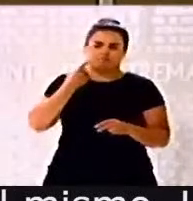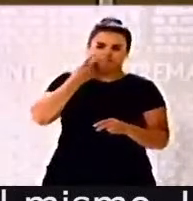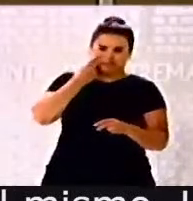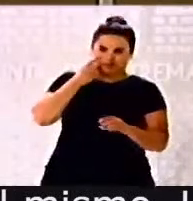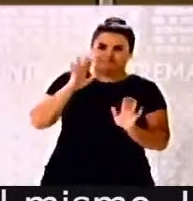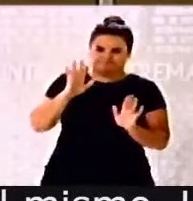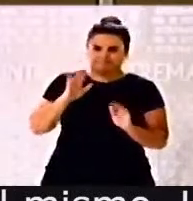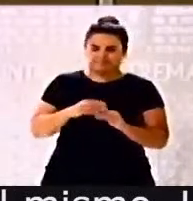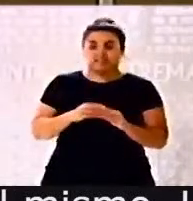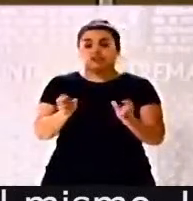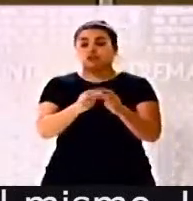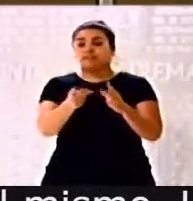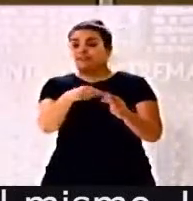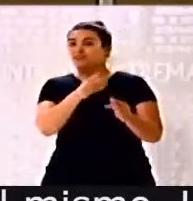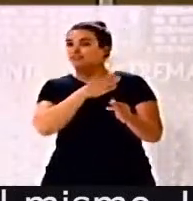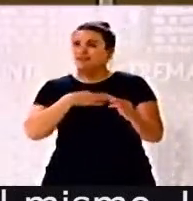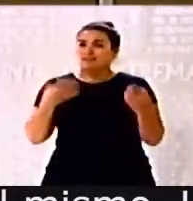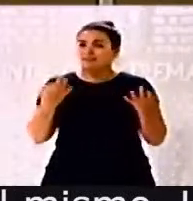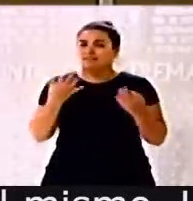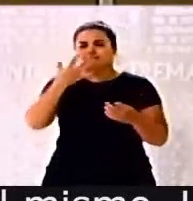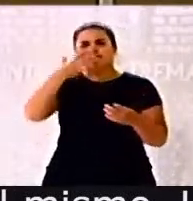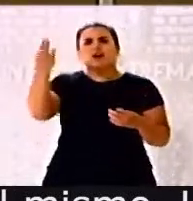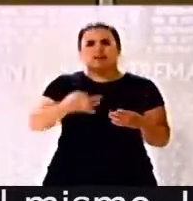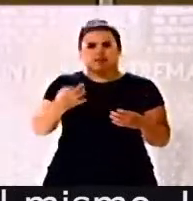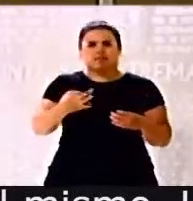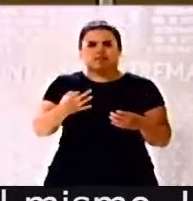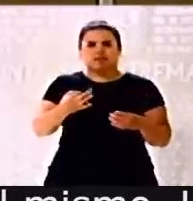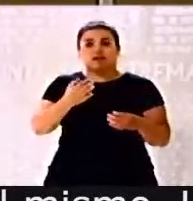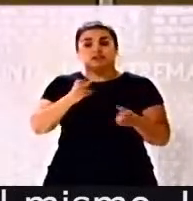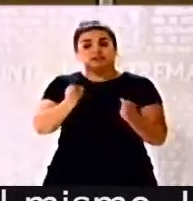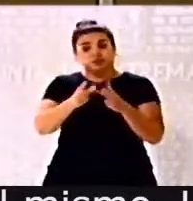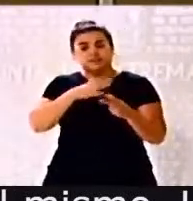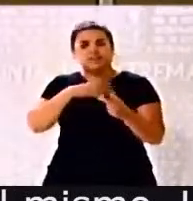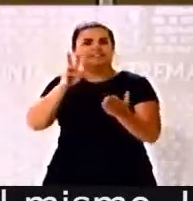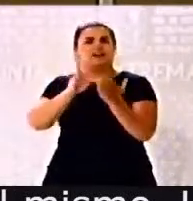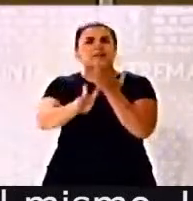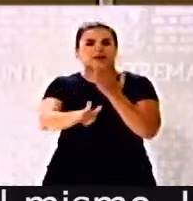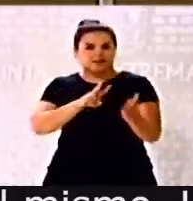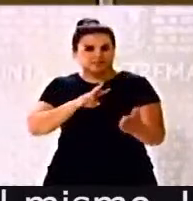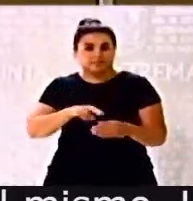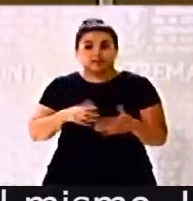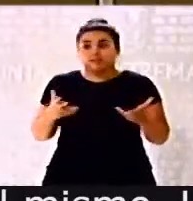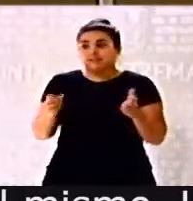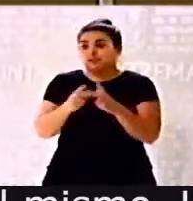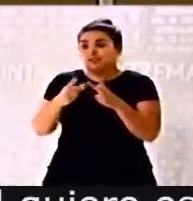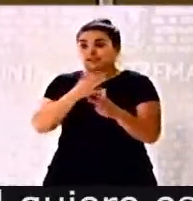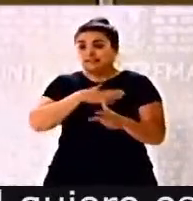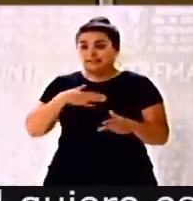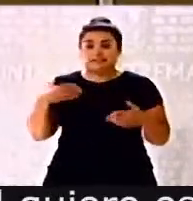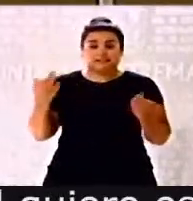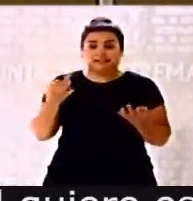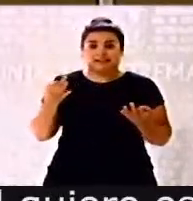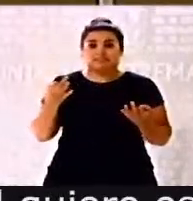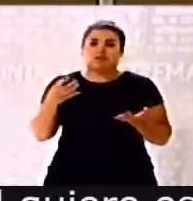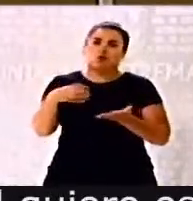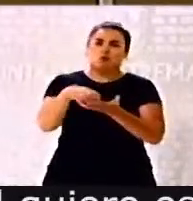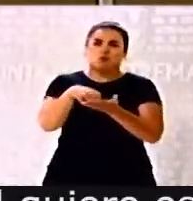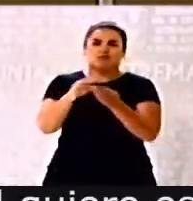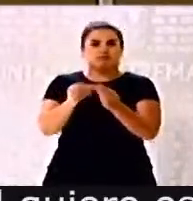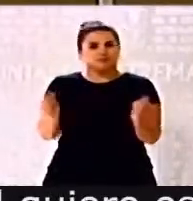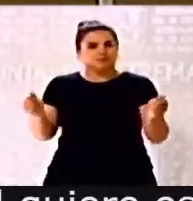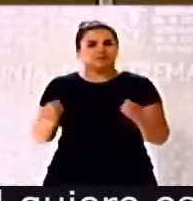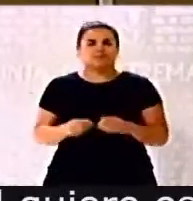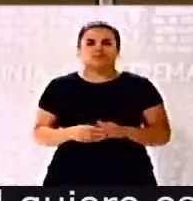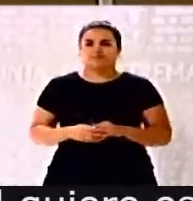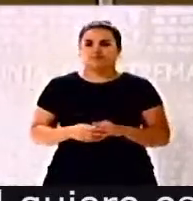nosotros que la sociedad quiere es verdad, lo que la sociedad quiere es transparencia y lo que la sociedad quiere son certidumbre.